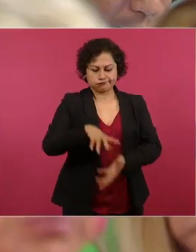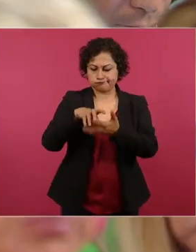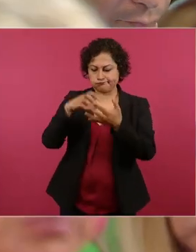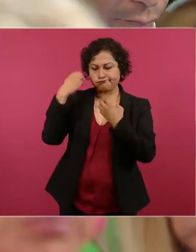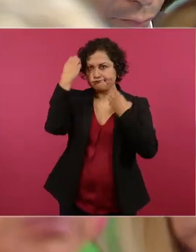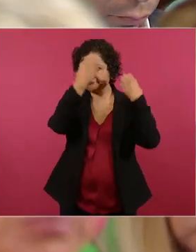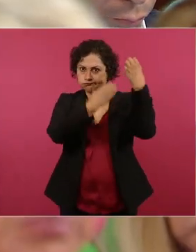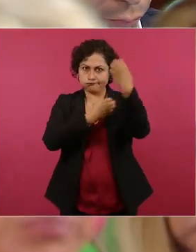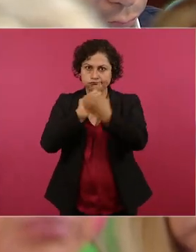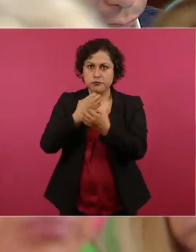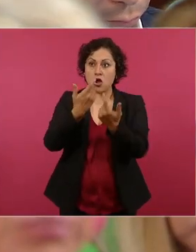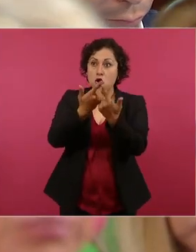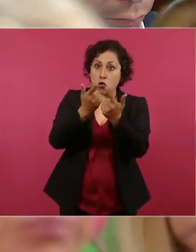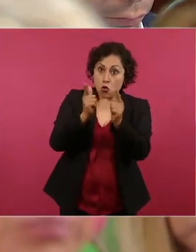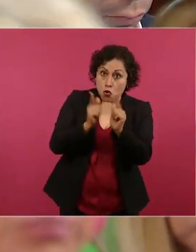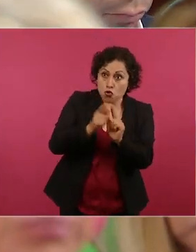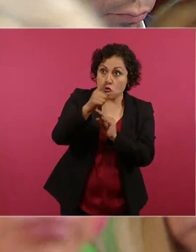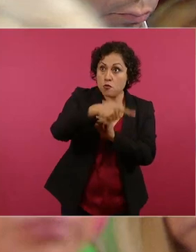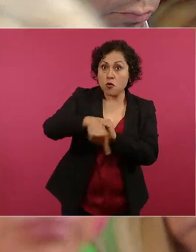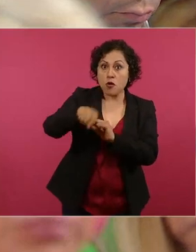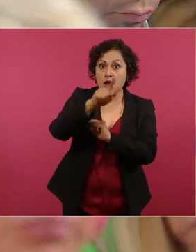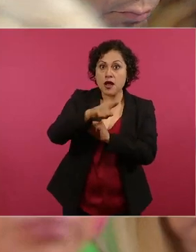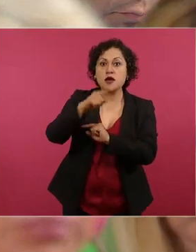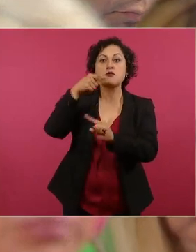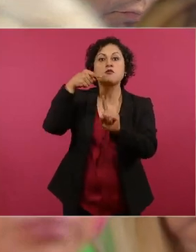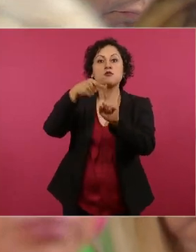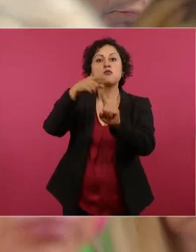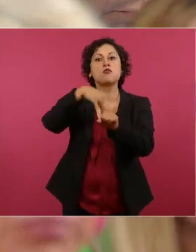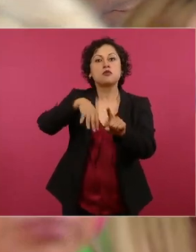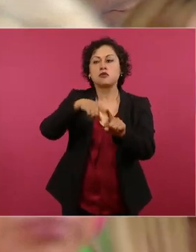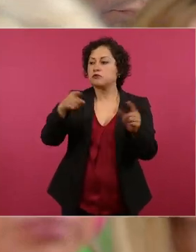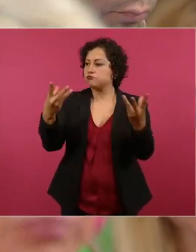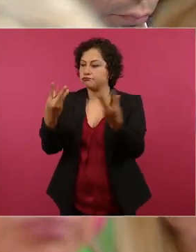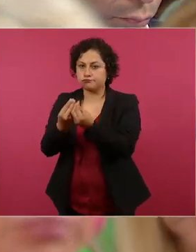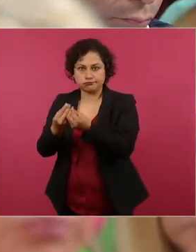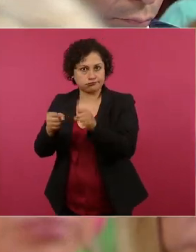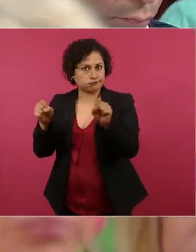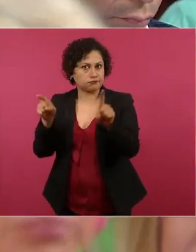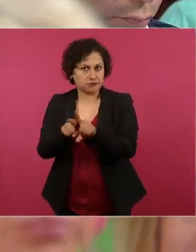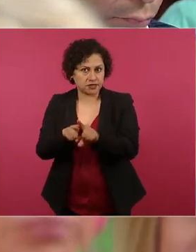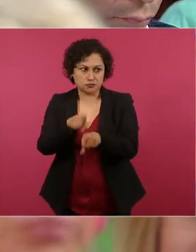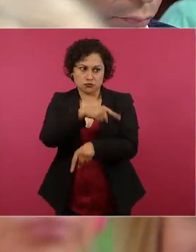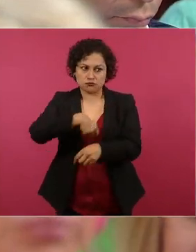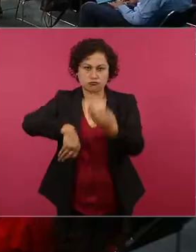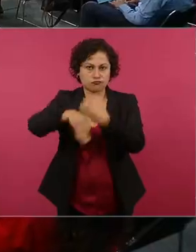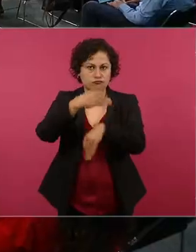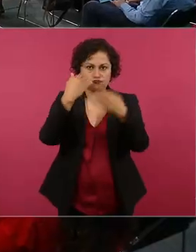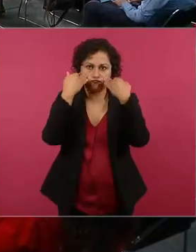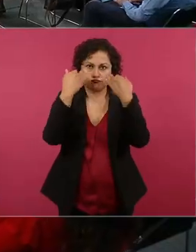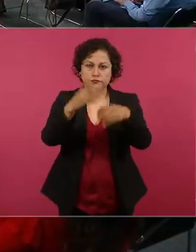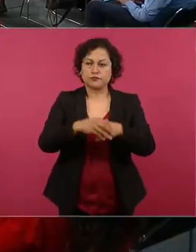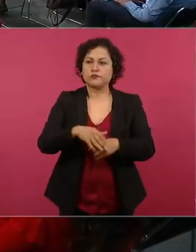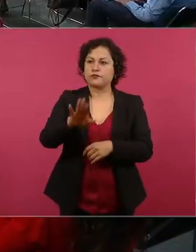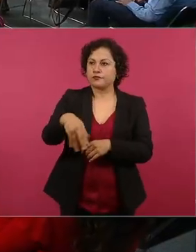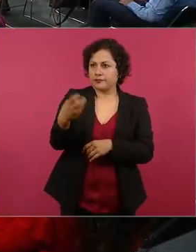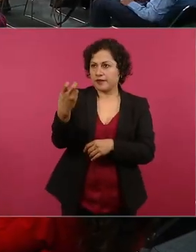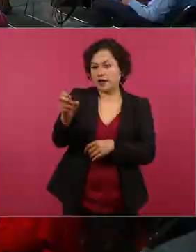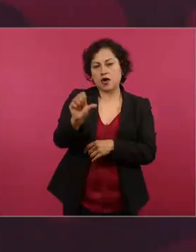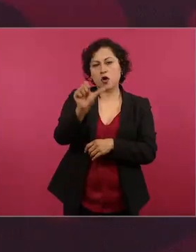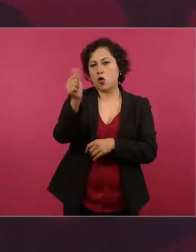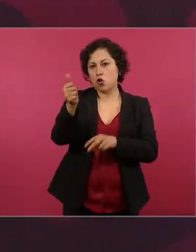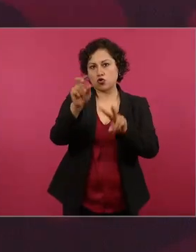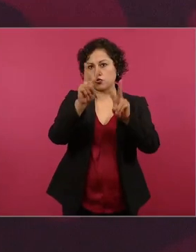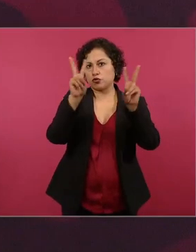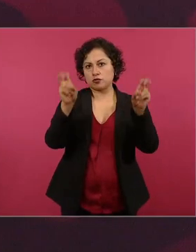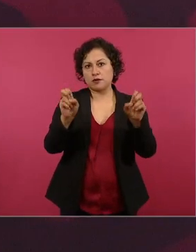los diversos colectivos. ¿Hay que entrar a alguien más para corroborar la cuestión? Ese es otro punto, habría que ver con nuestras propias autoridades